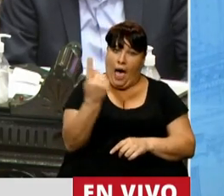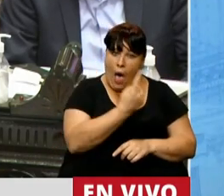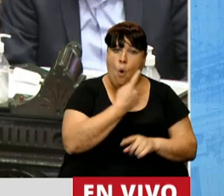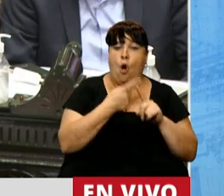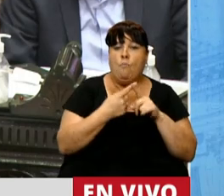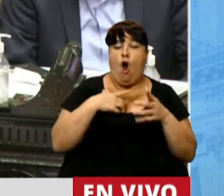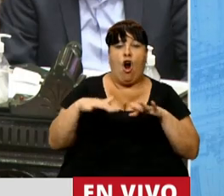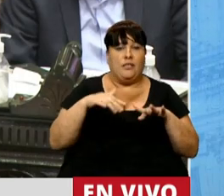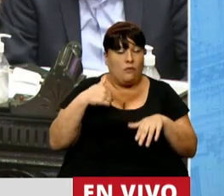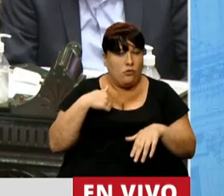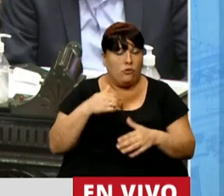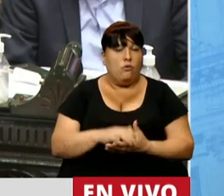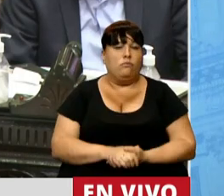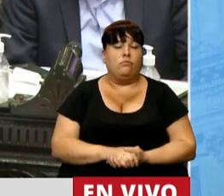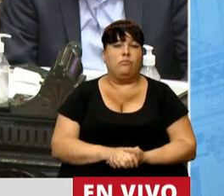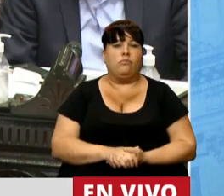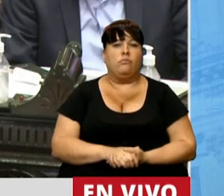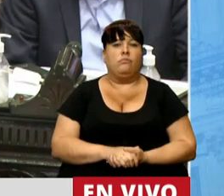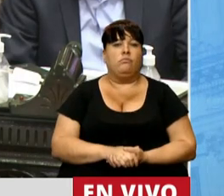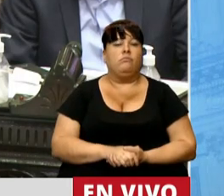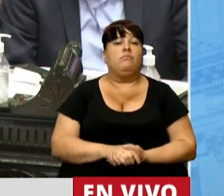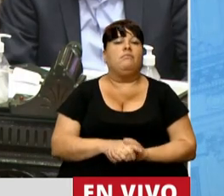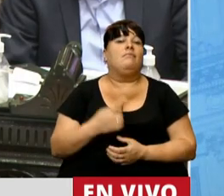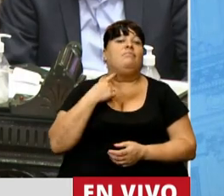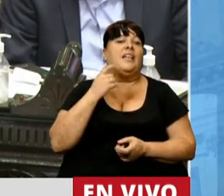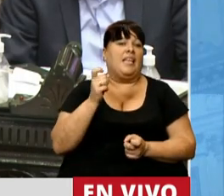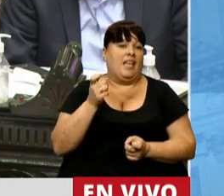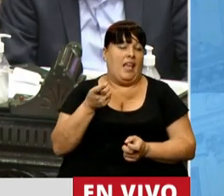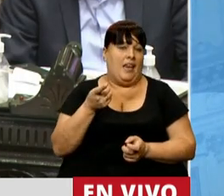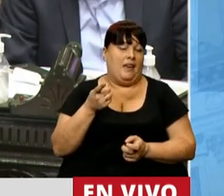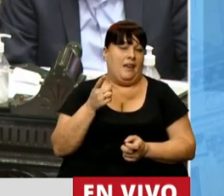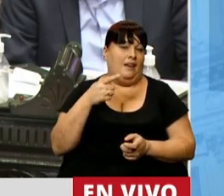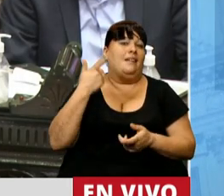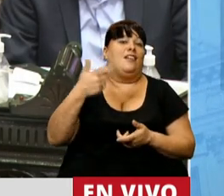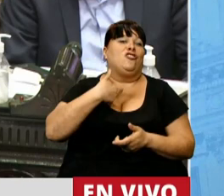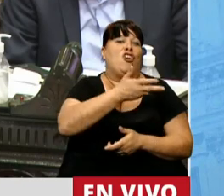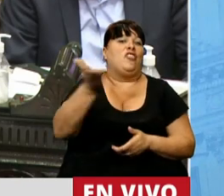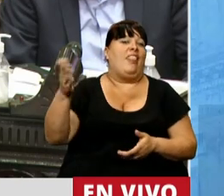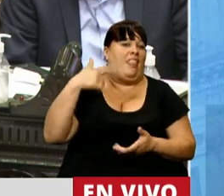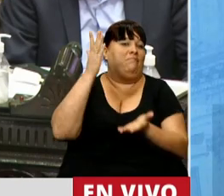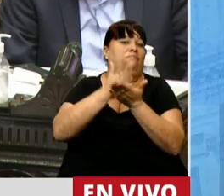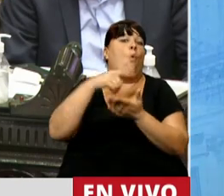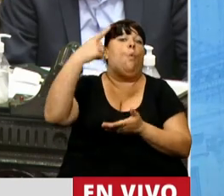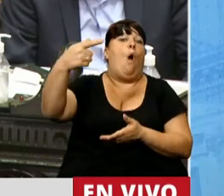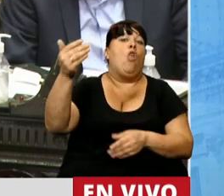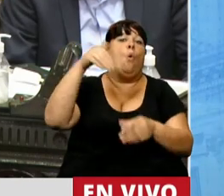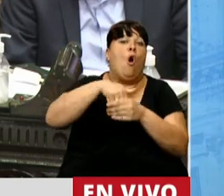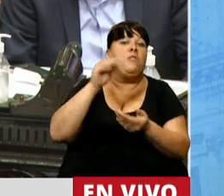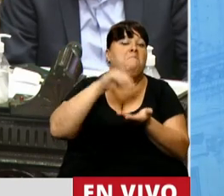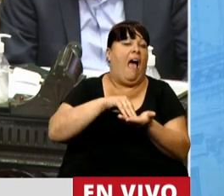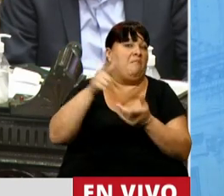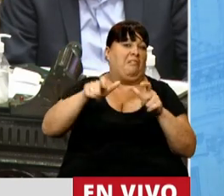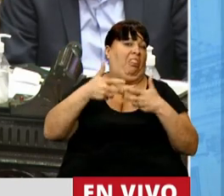de nuestros actos, lo paga o lo cobra con la sociedad el día que nos tiene que volver a